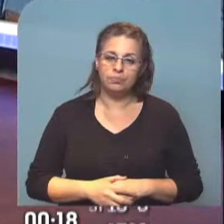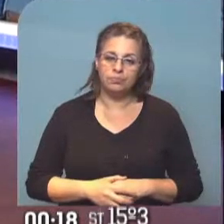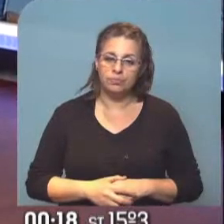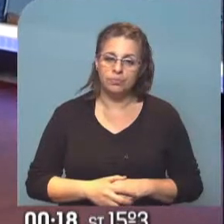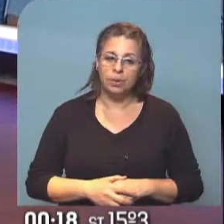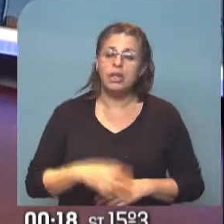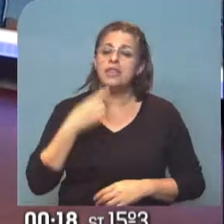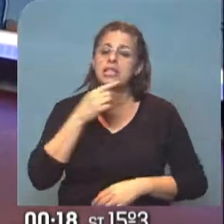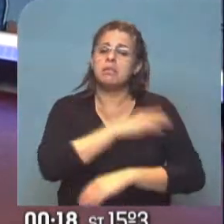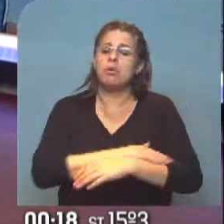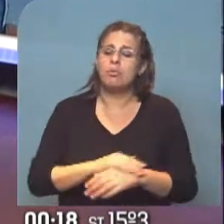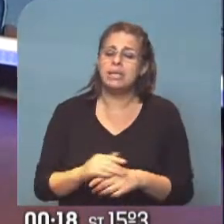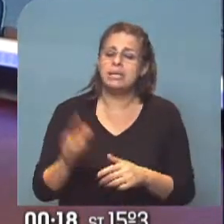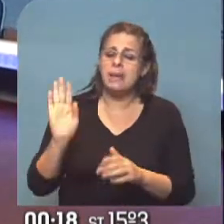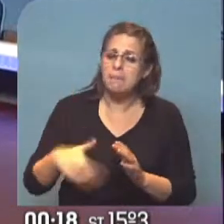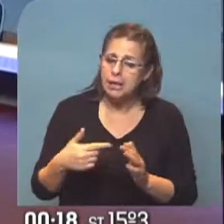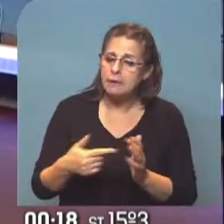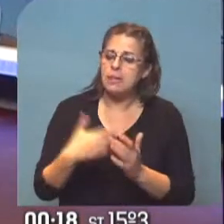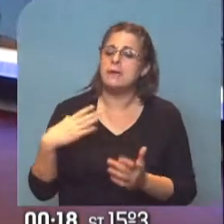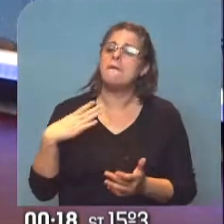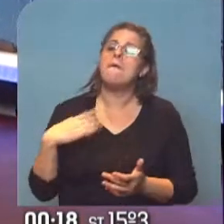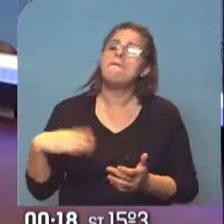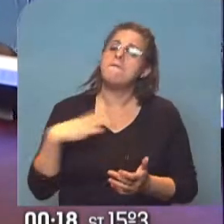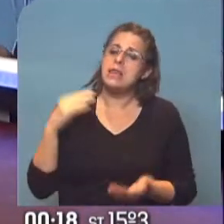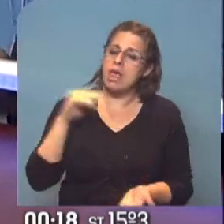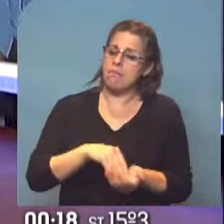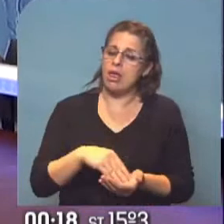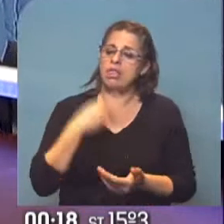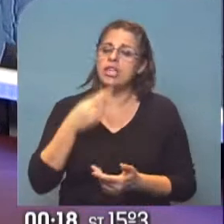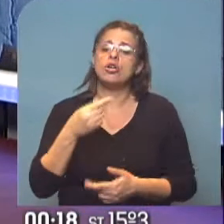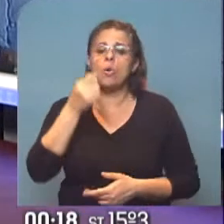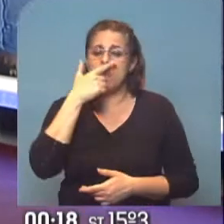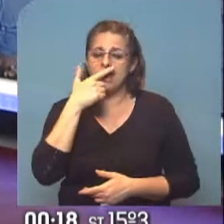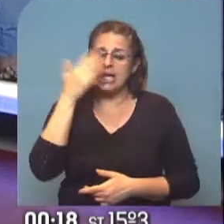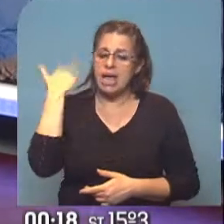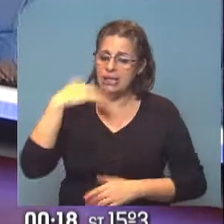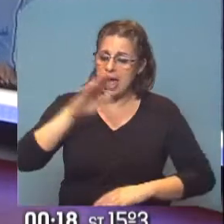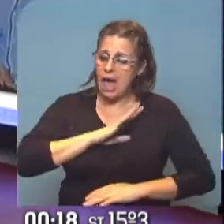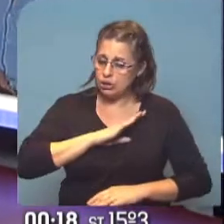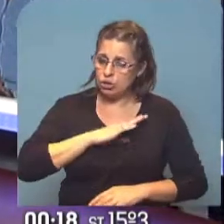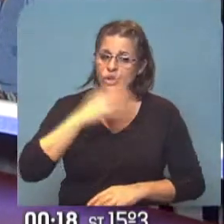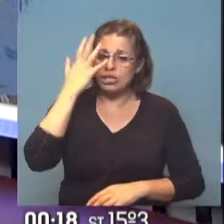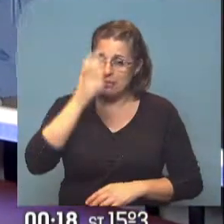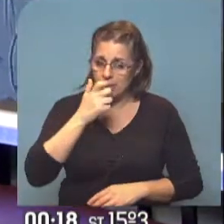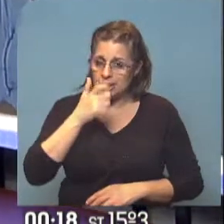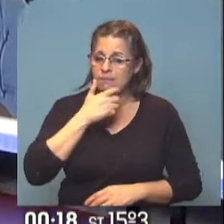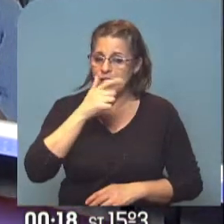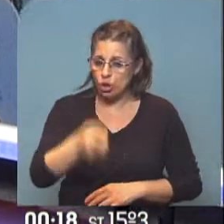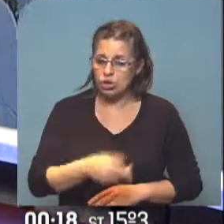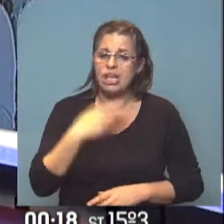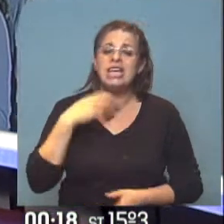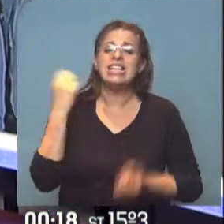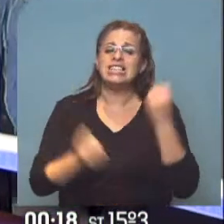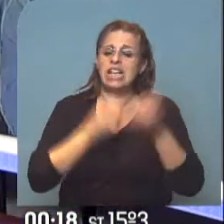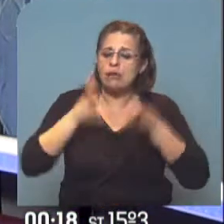Bajamos la pobreza, pero todavía falta. Esto lo dijo Mauricio Macri en un acto en San Martín, en Mendoza, en la tierra del Bonarda, al entregar tractores